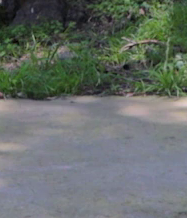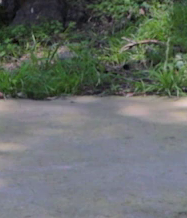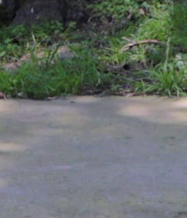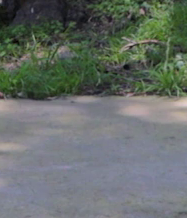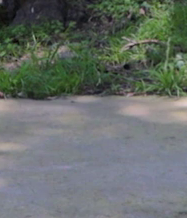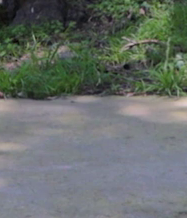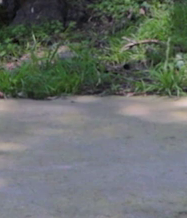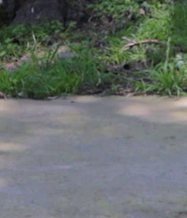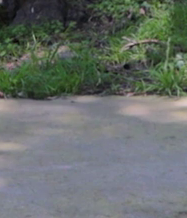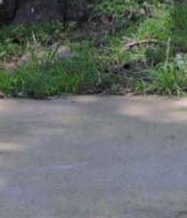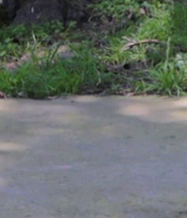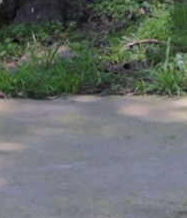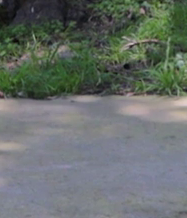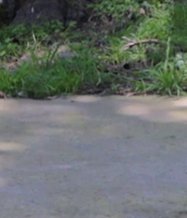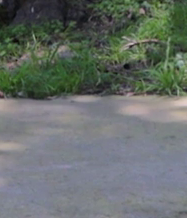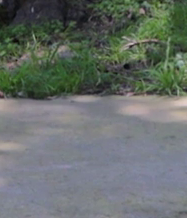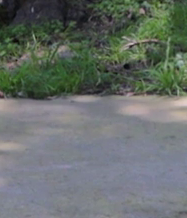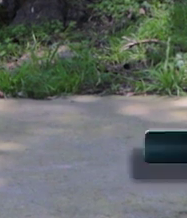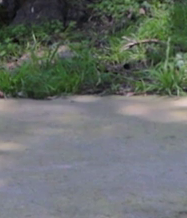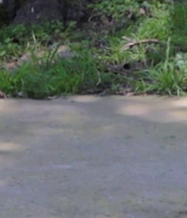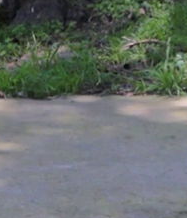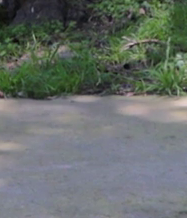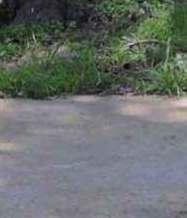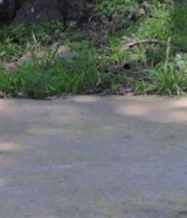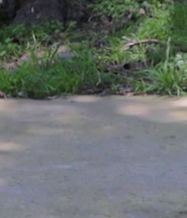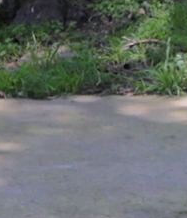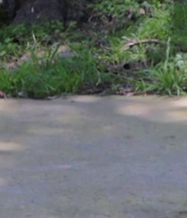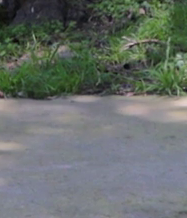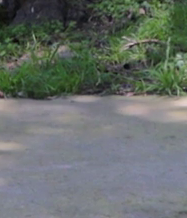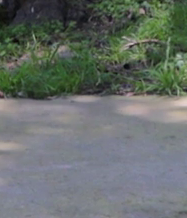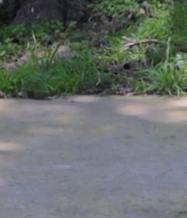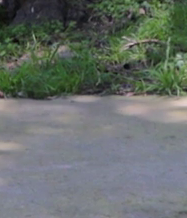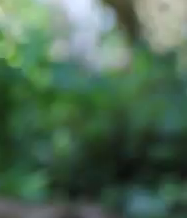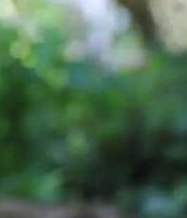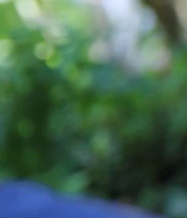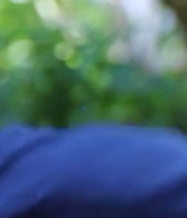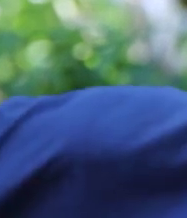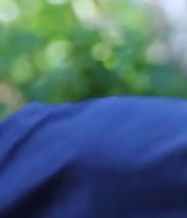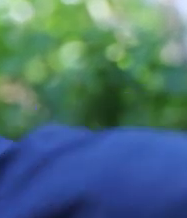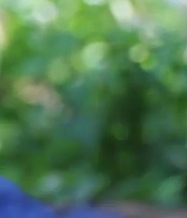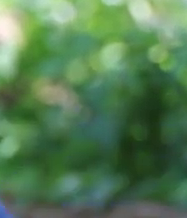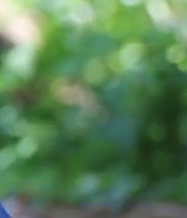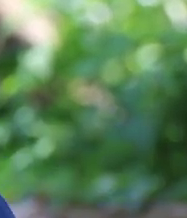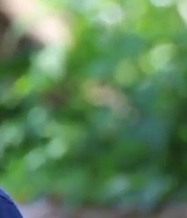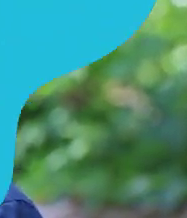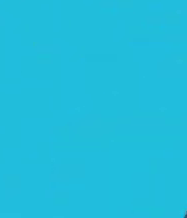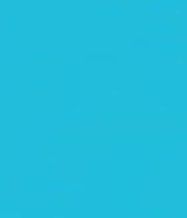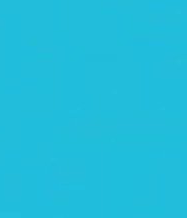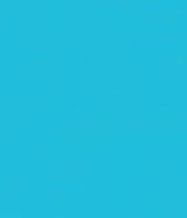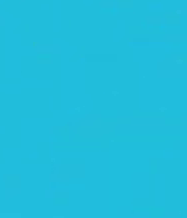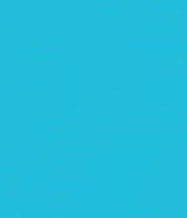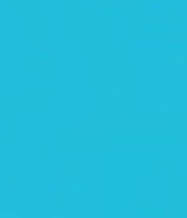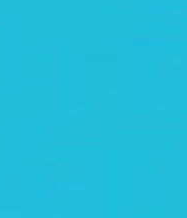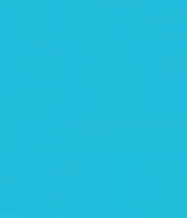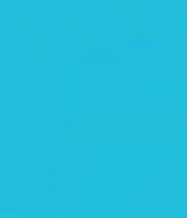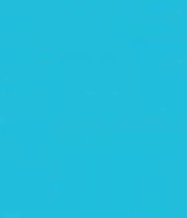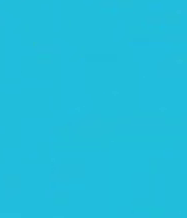fuerza, respiramos, bajamos, arriba, abajo, arriba, abajo.